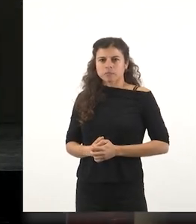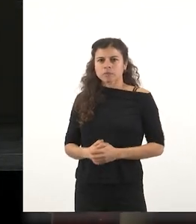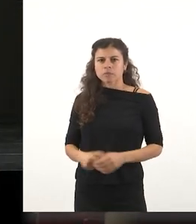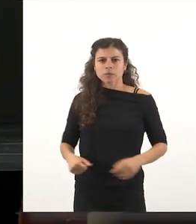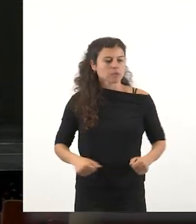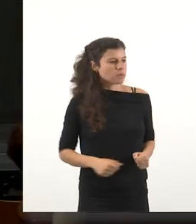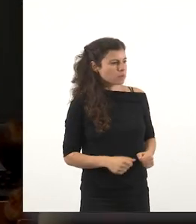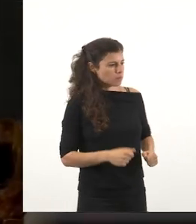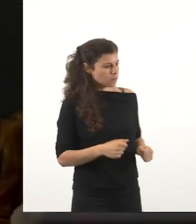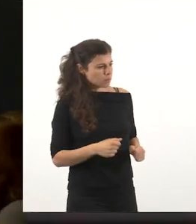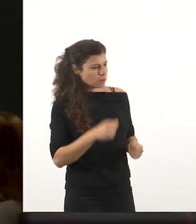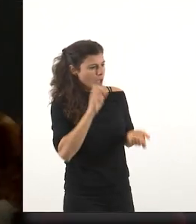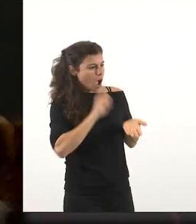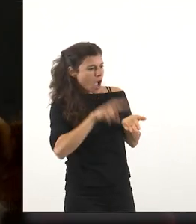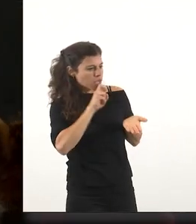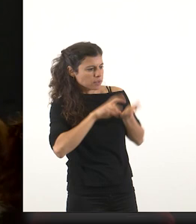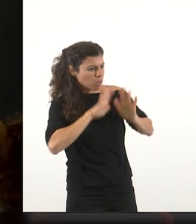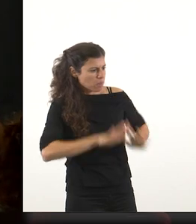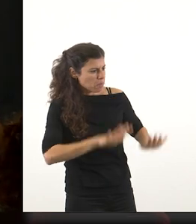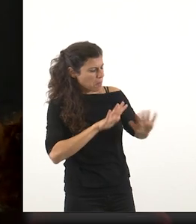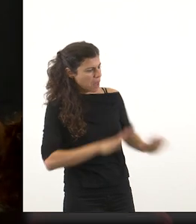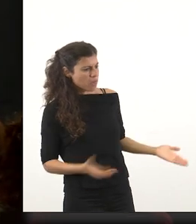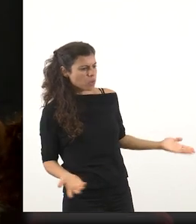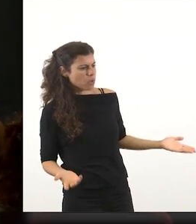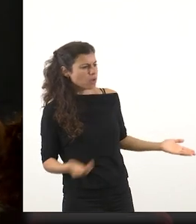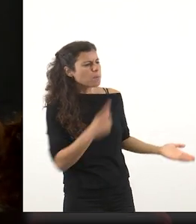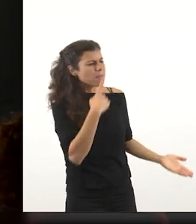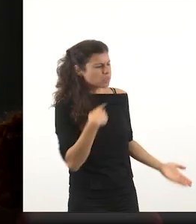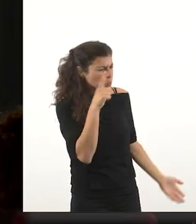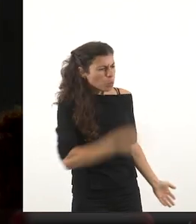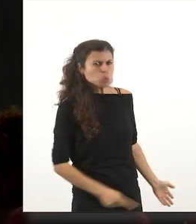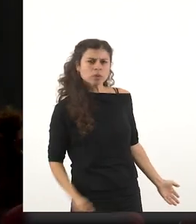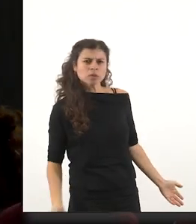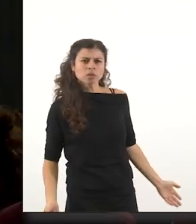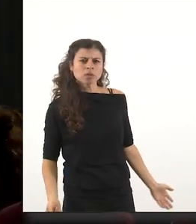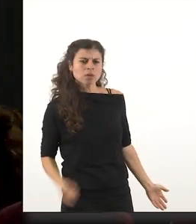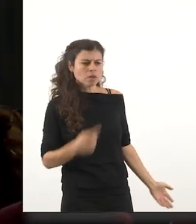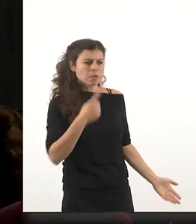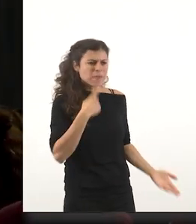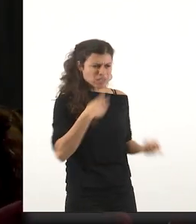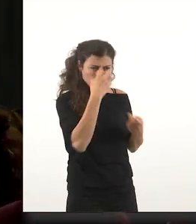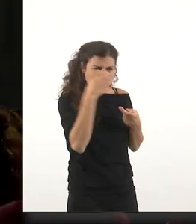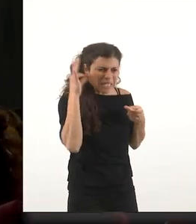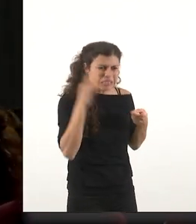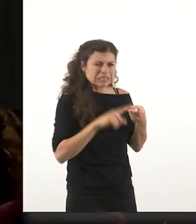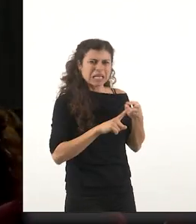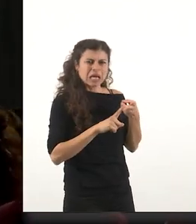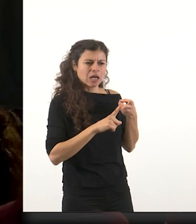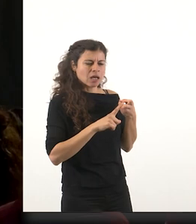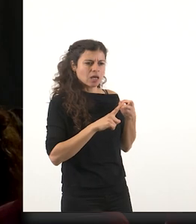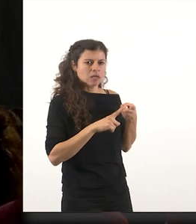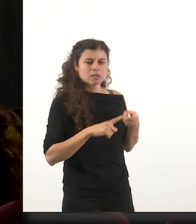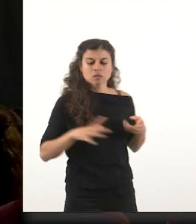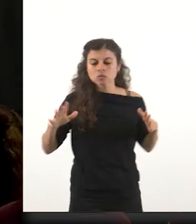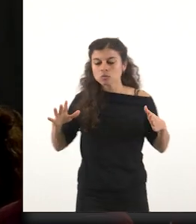Y viene más despacio, Antonio, tío. Me ha dicho puta. Me ha dicho payasa. Y viene más... No me